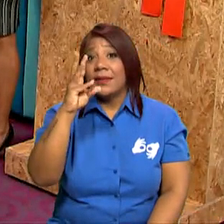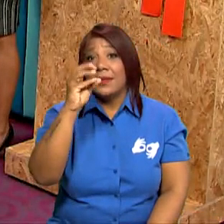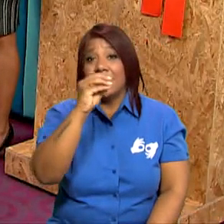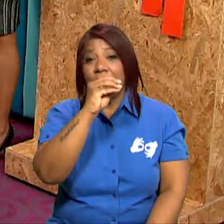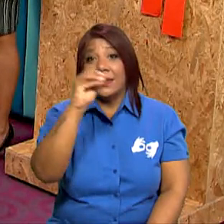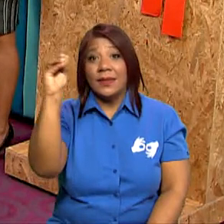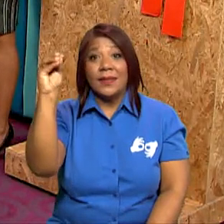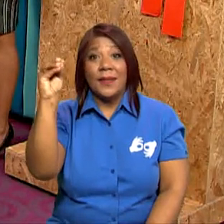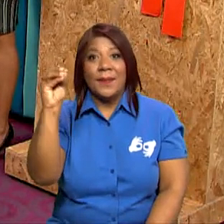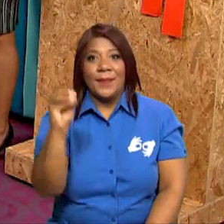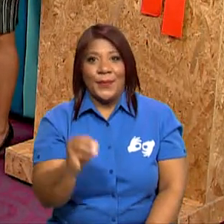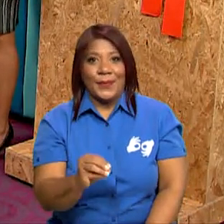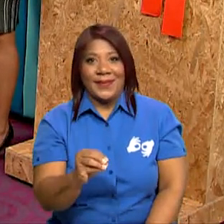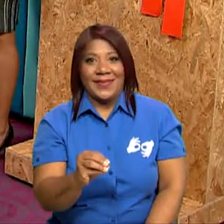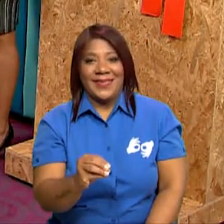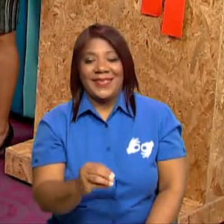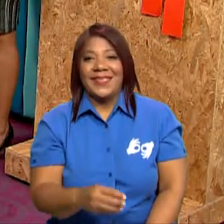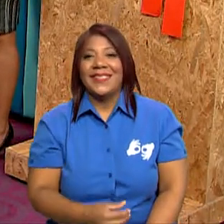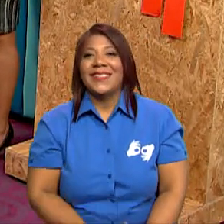60%.